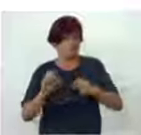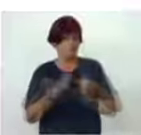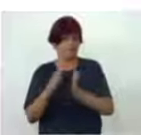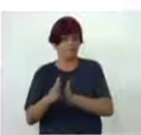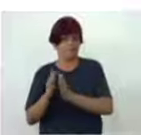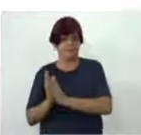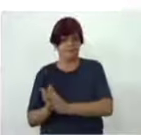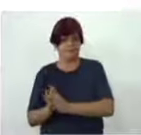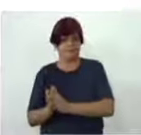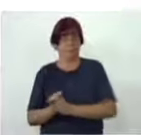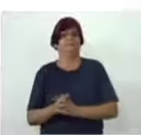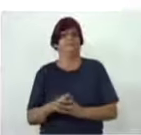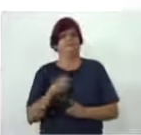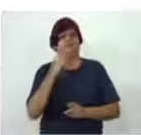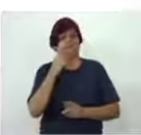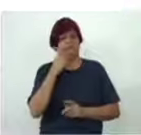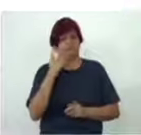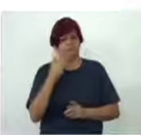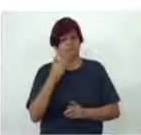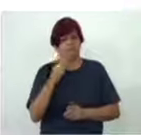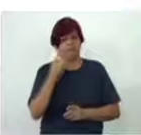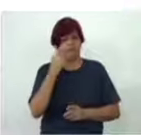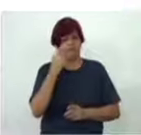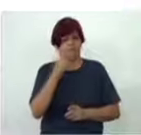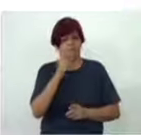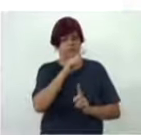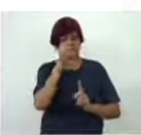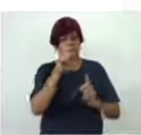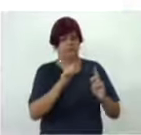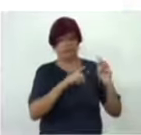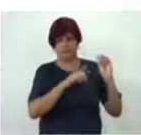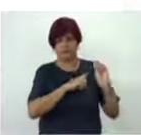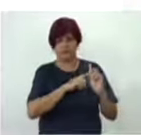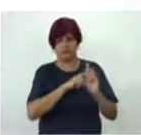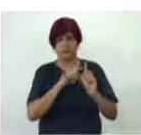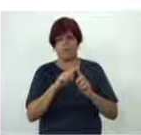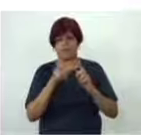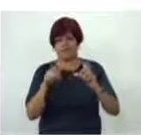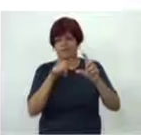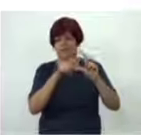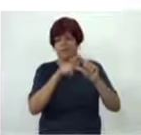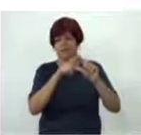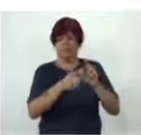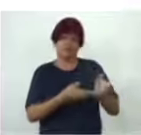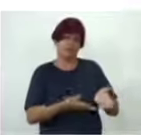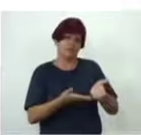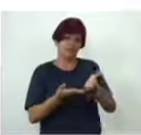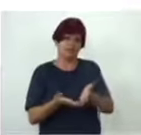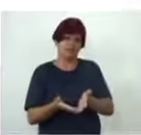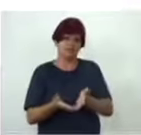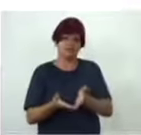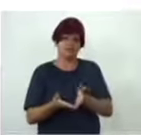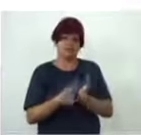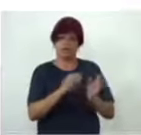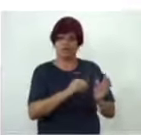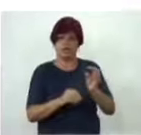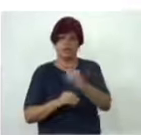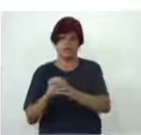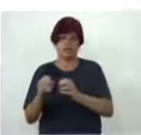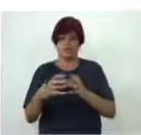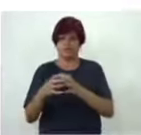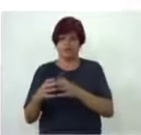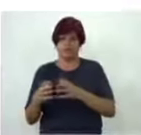y vemos ahí que les ponemos esos signos de interrogación, porque a partir del contenido que nosotros les estamos presentando, que es la decomposición de conjunto